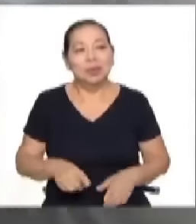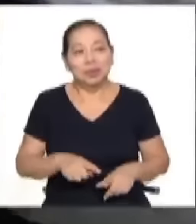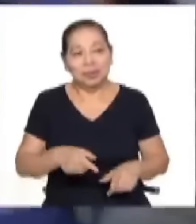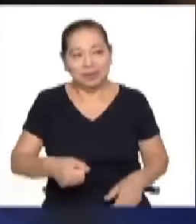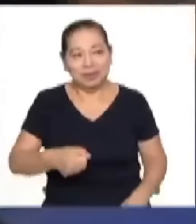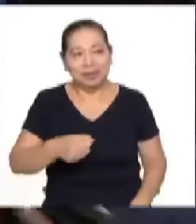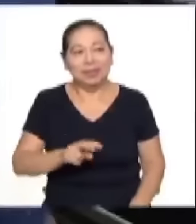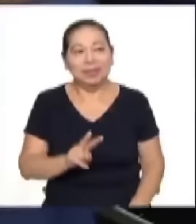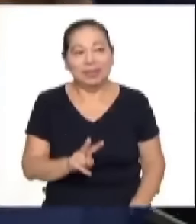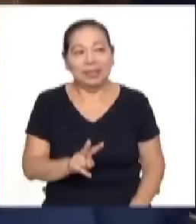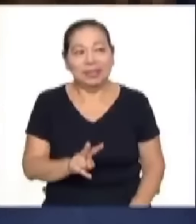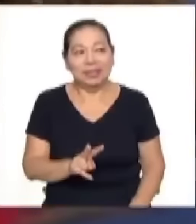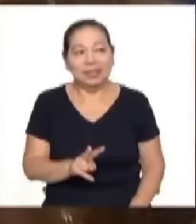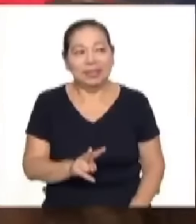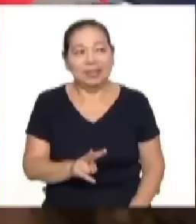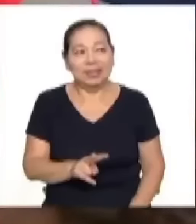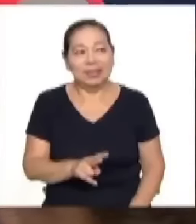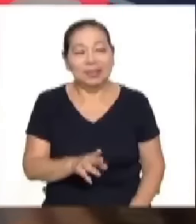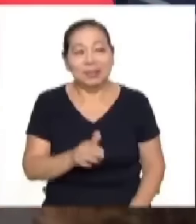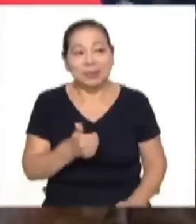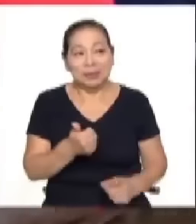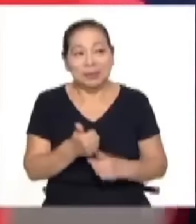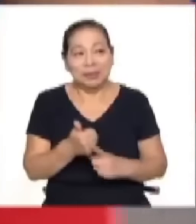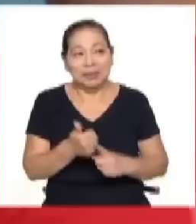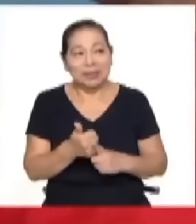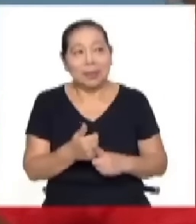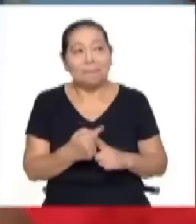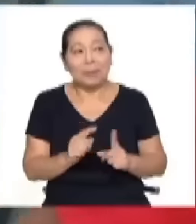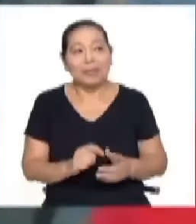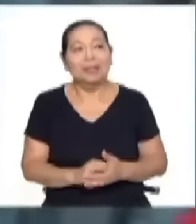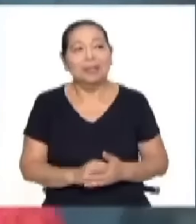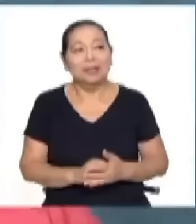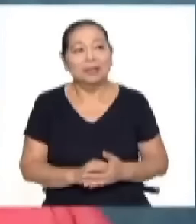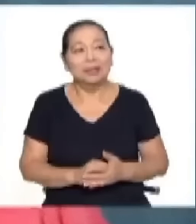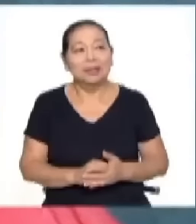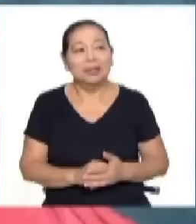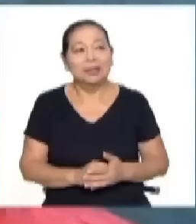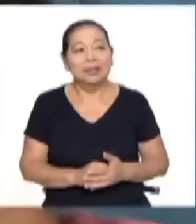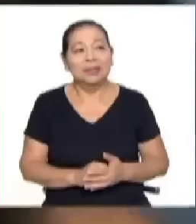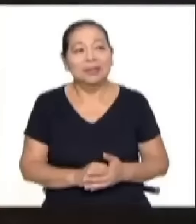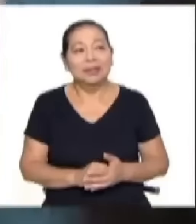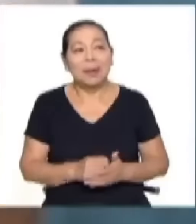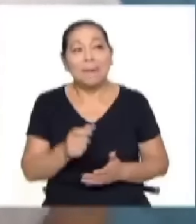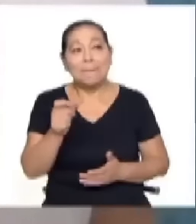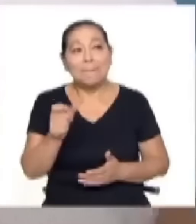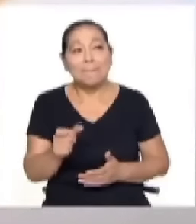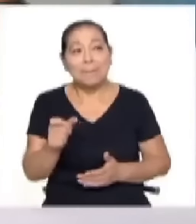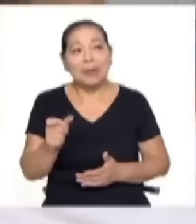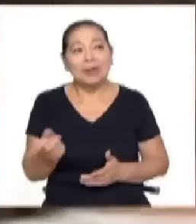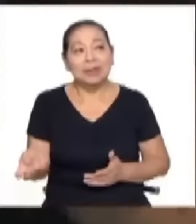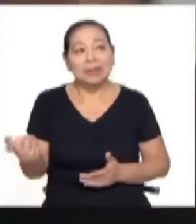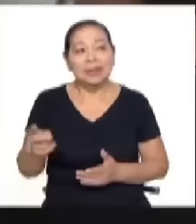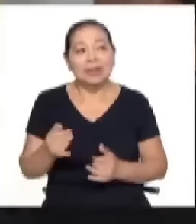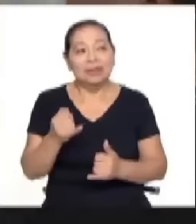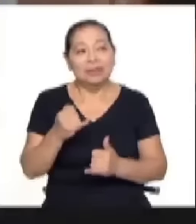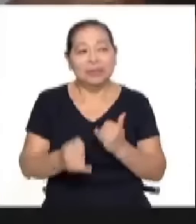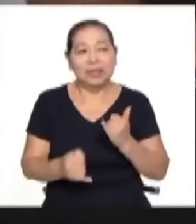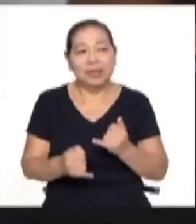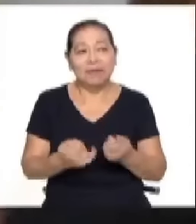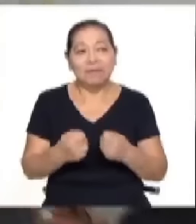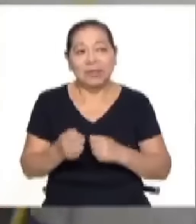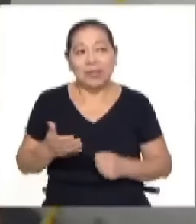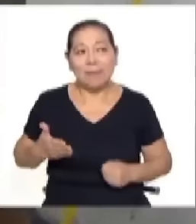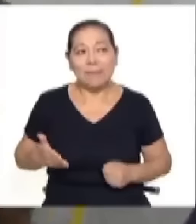balde. Angie, ya estás ahí con los mismos consumidores, los que están, las personas que se han dado cita en el terminal.